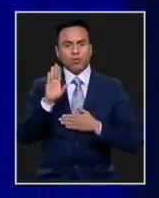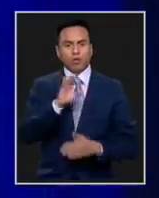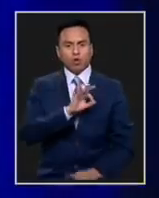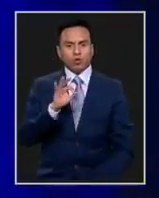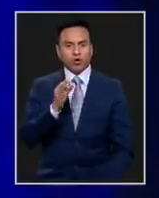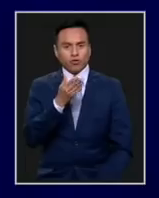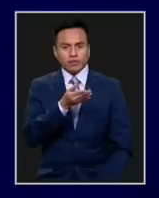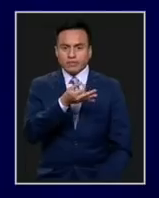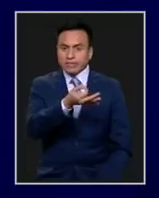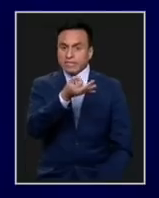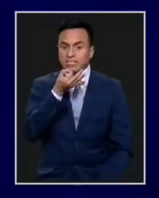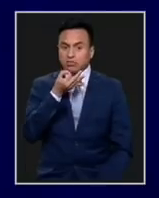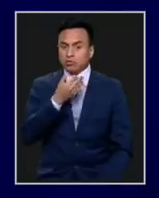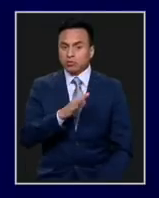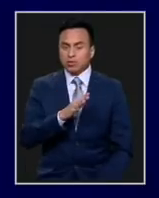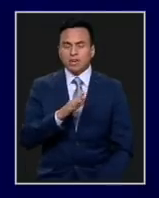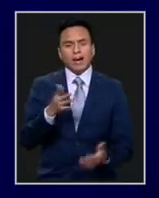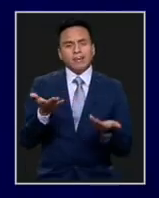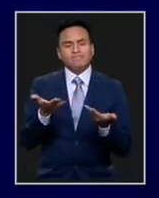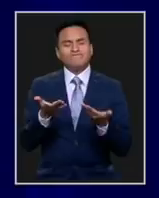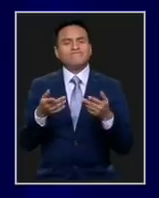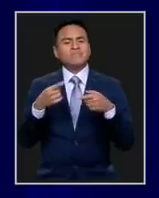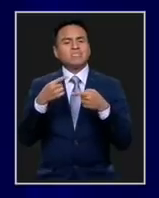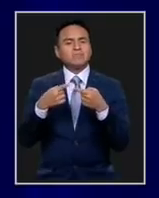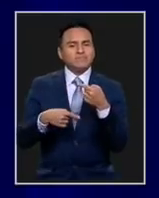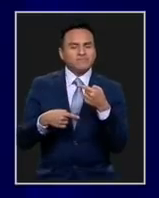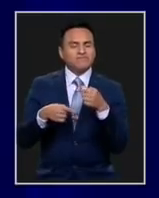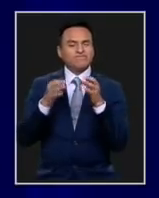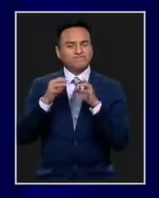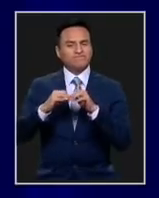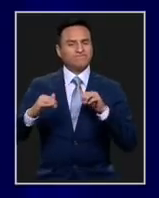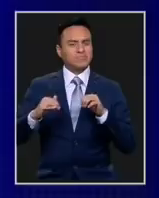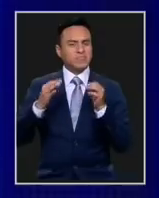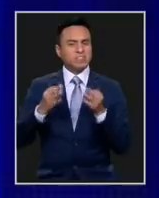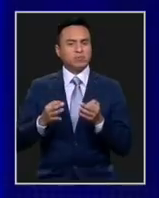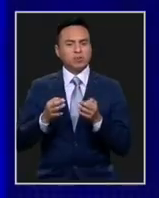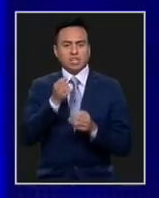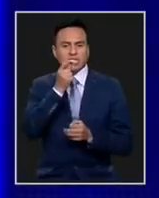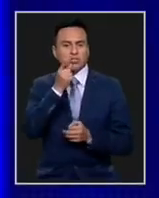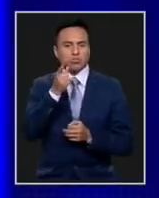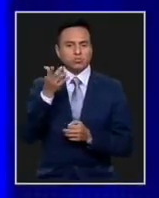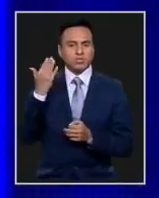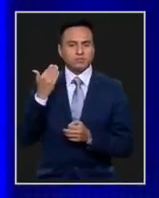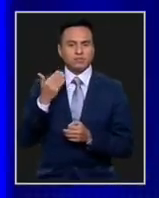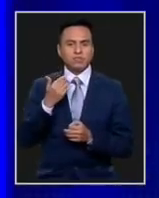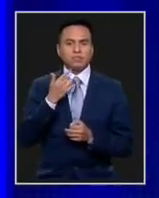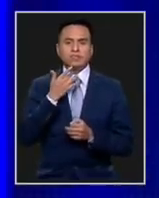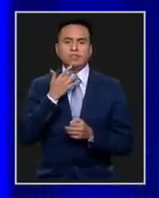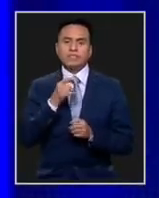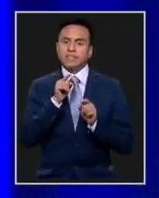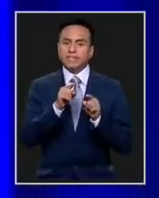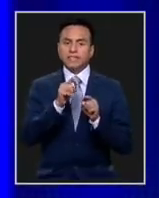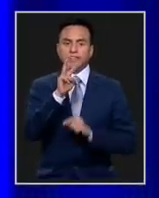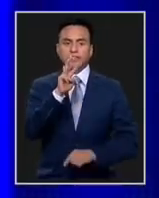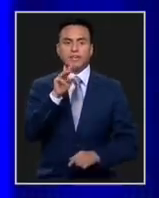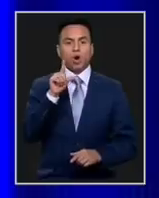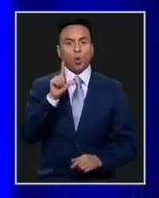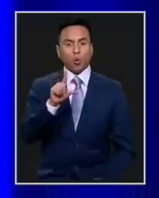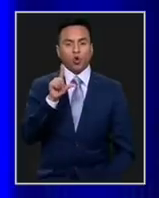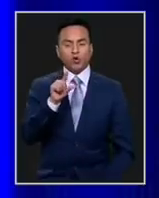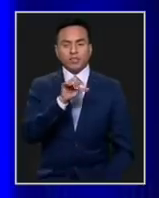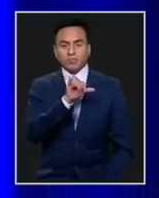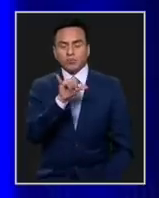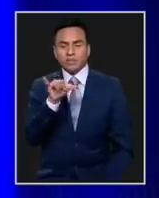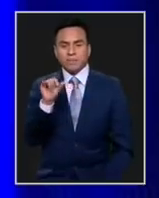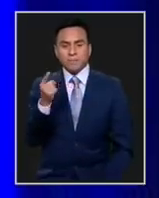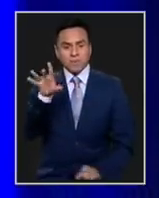Sandón ha dicho que aquí hay un quiebre definitivo luego de esta denuncia y que el 3 de julio, después de